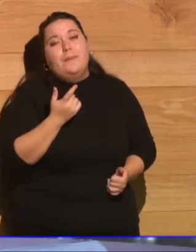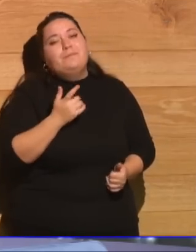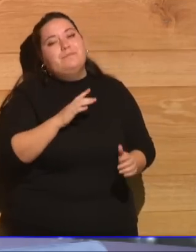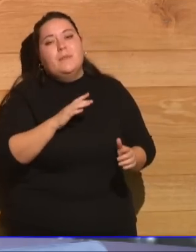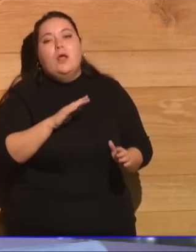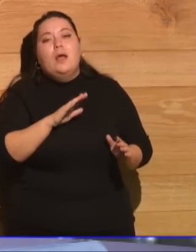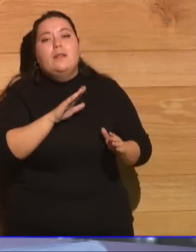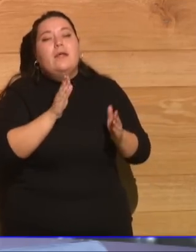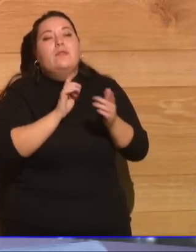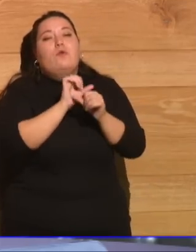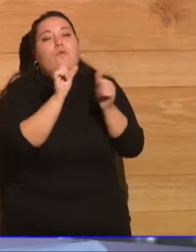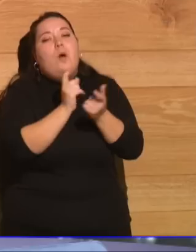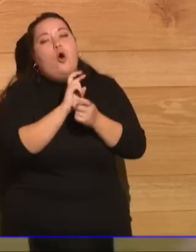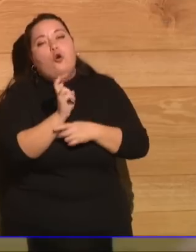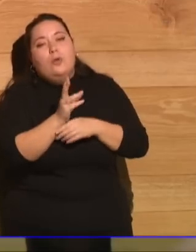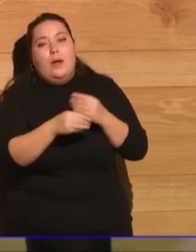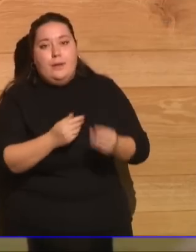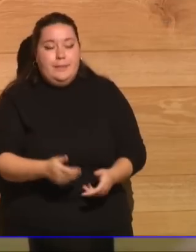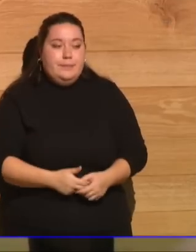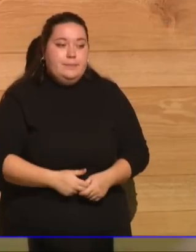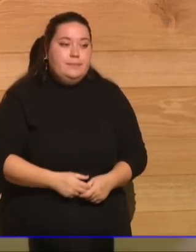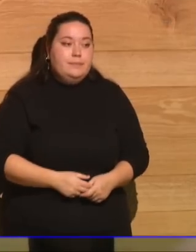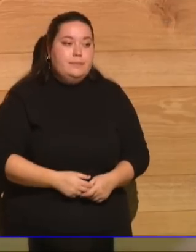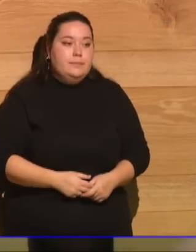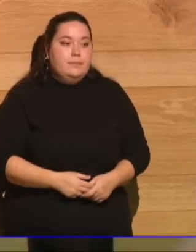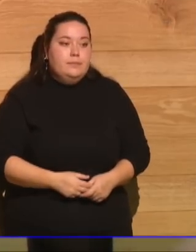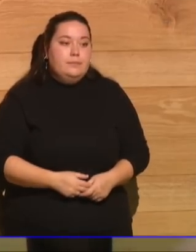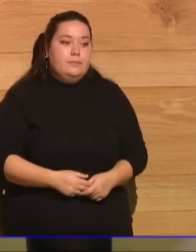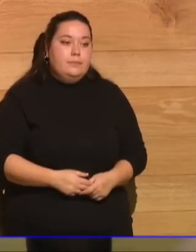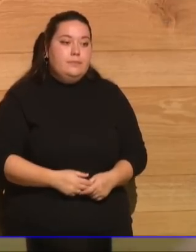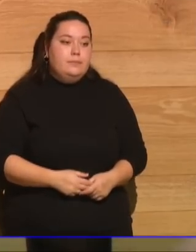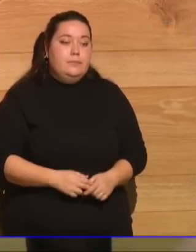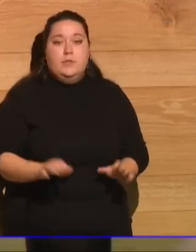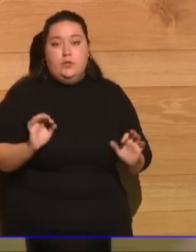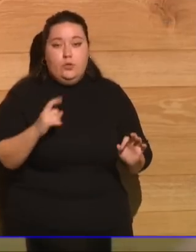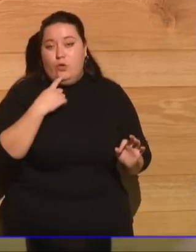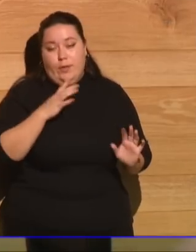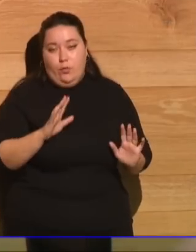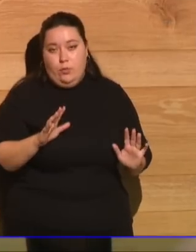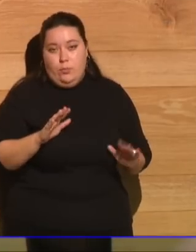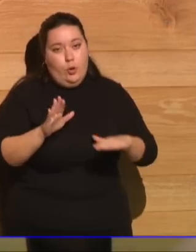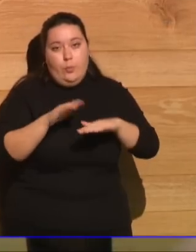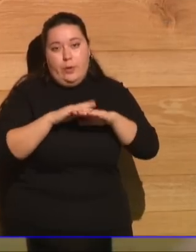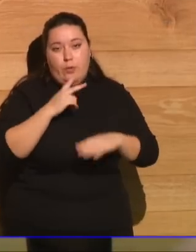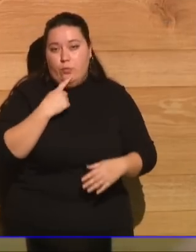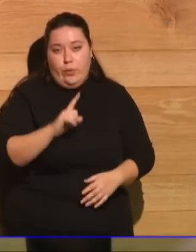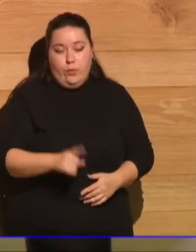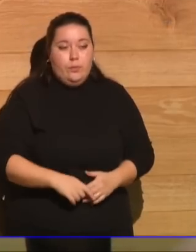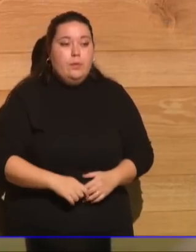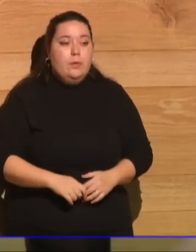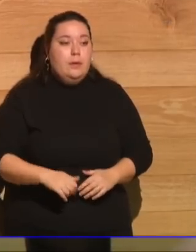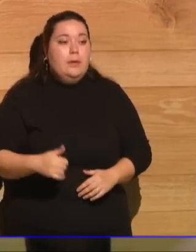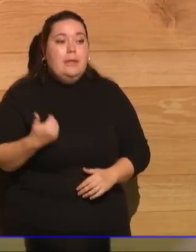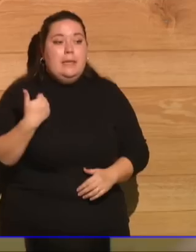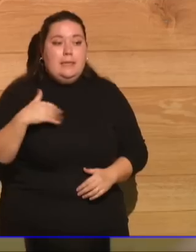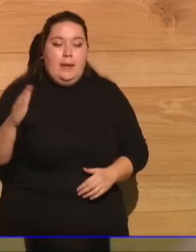Simplemente, No, si las hiciera ahora, no, las habría hecho de otra manera. Eso es lo más que llegó a decir. Y una vez ya dicho todo esto, he quitado